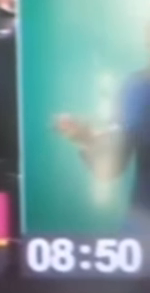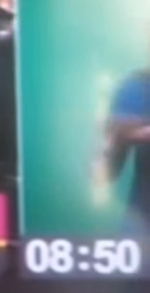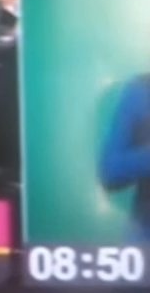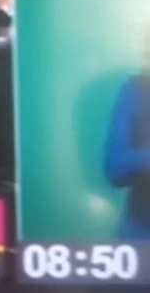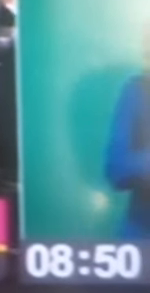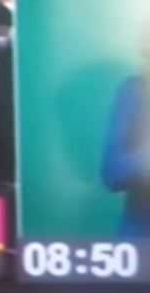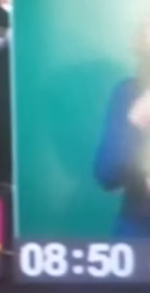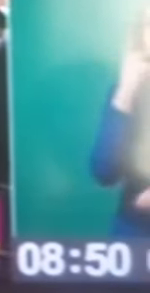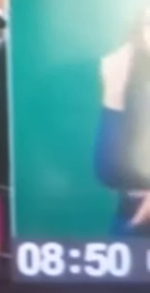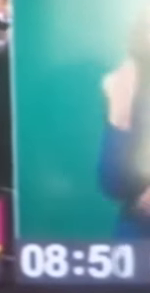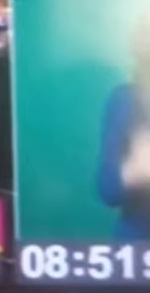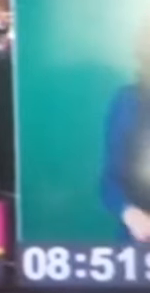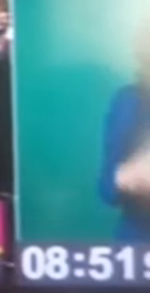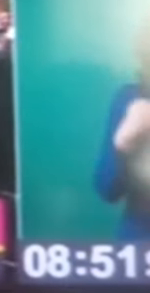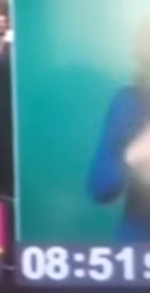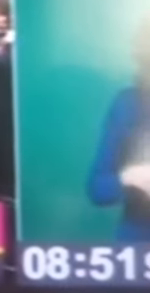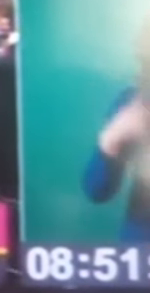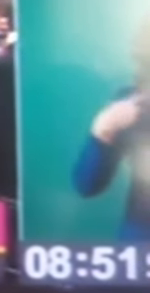no alcanzó.